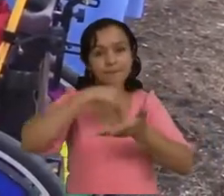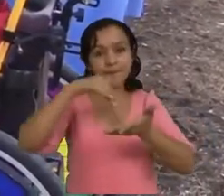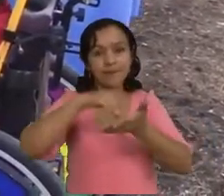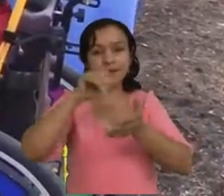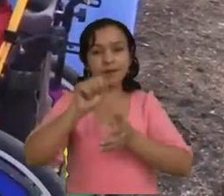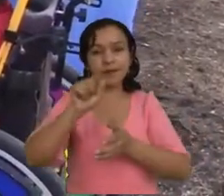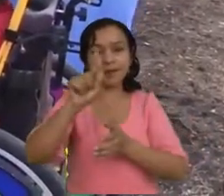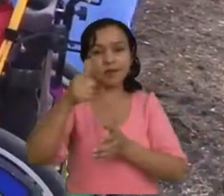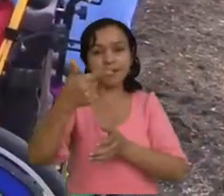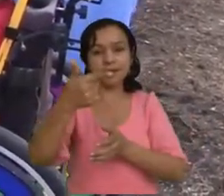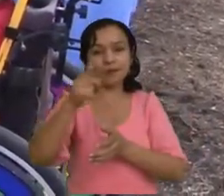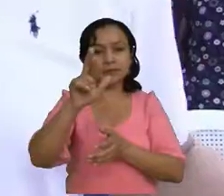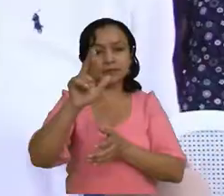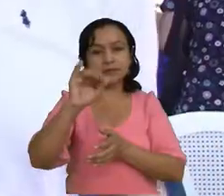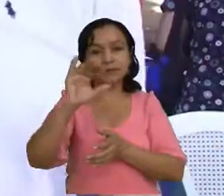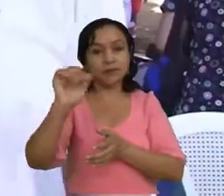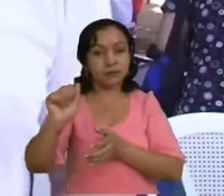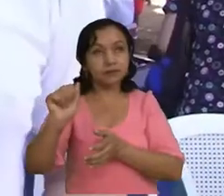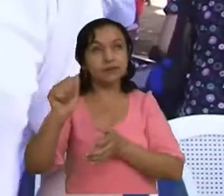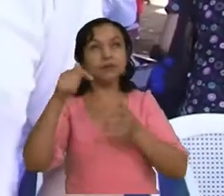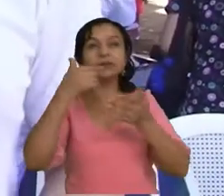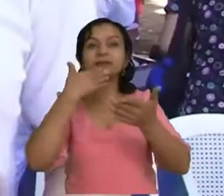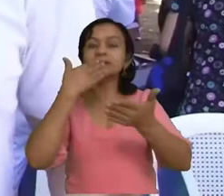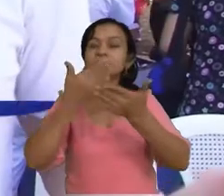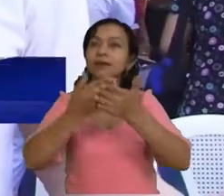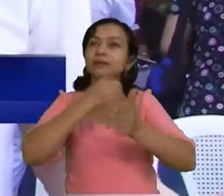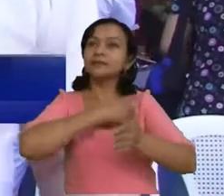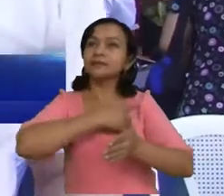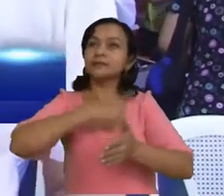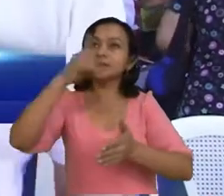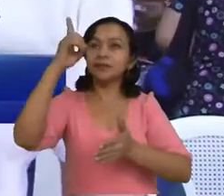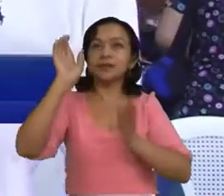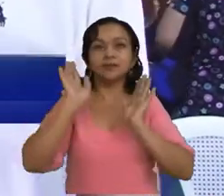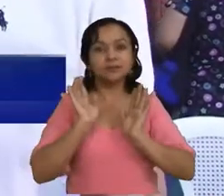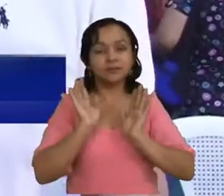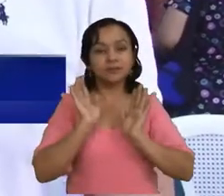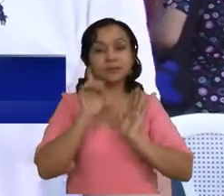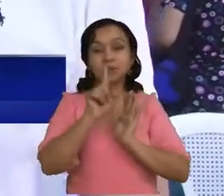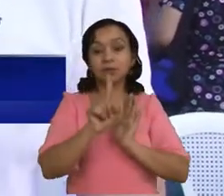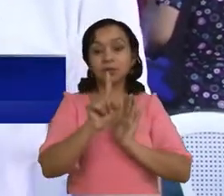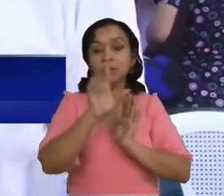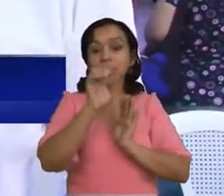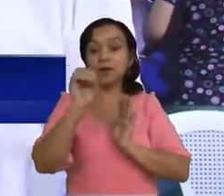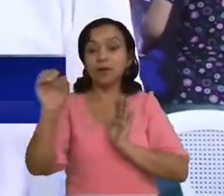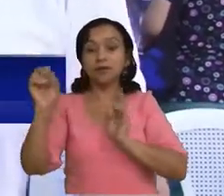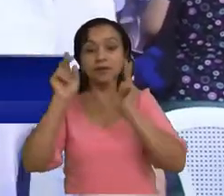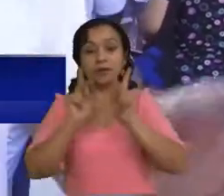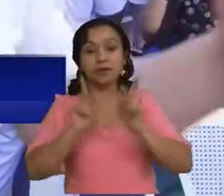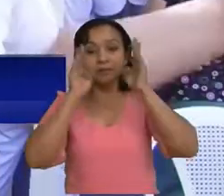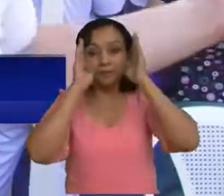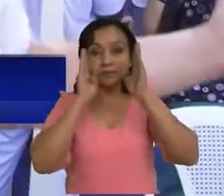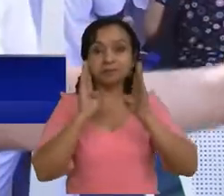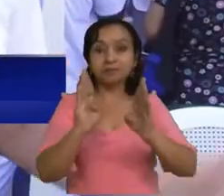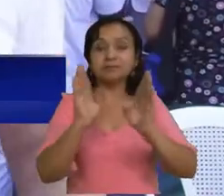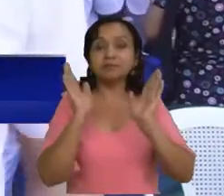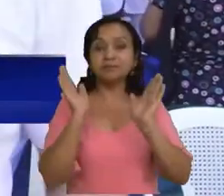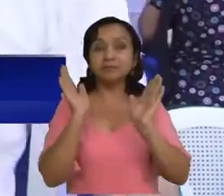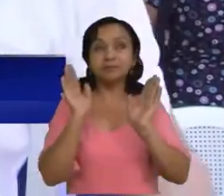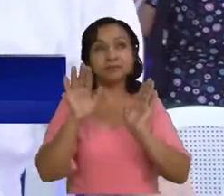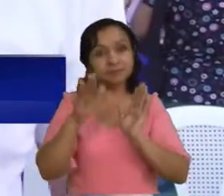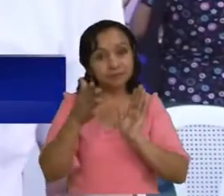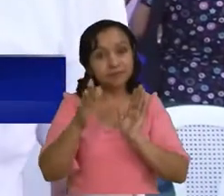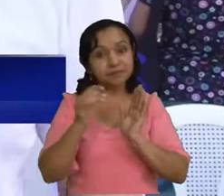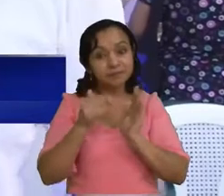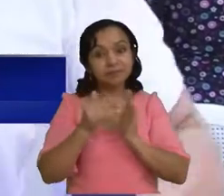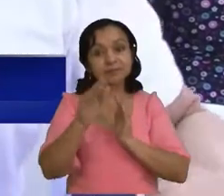Gracia. Y hoy, pues, gracias a Dios, hay como 100 personas las que van a ser atendidas. Ahorita ya hay un proceso casi